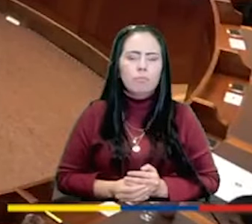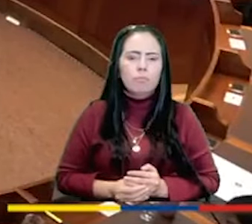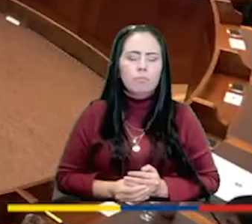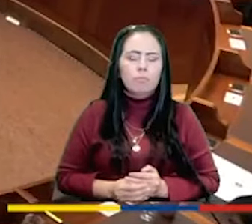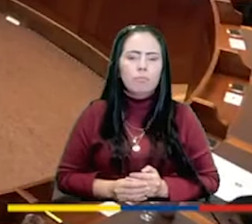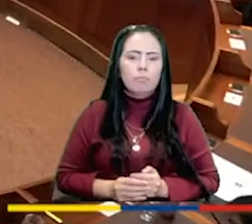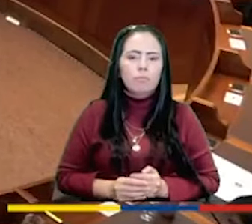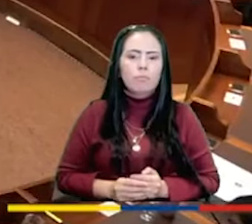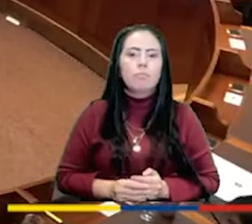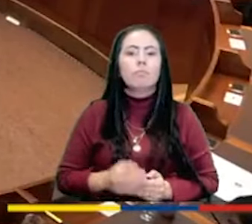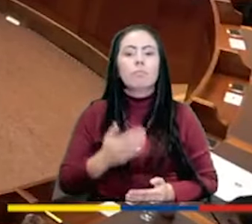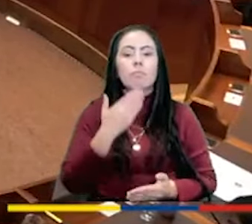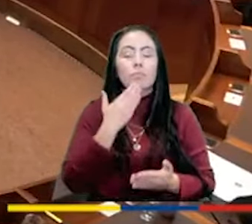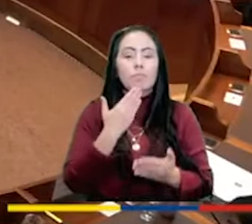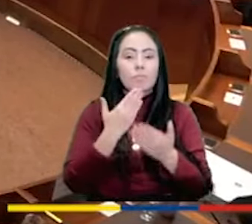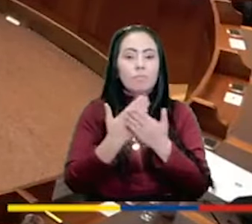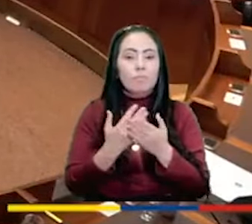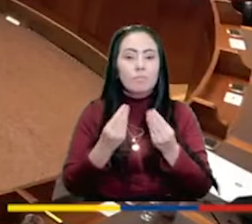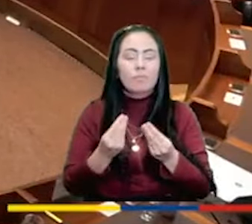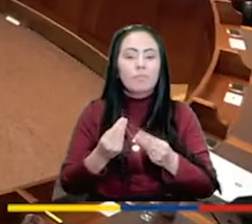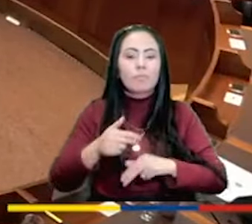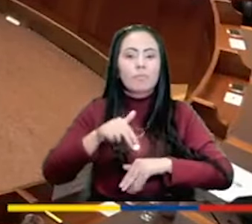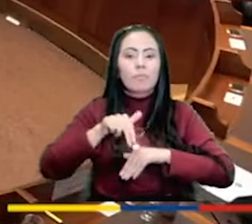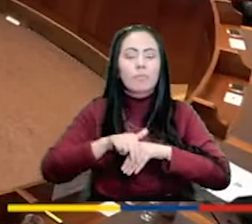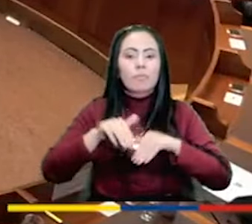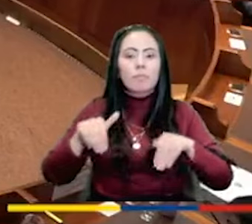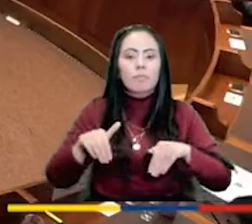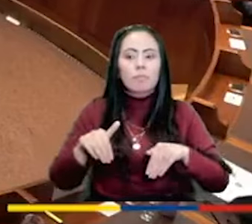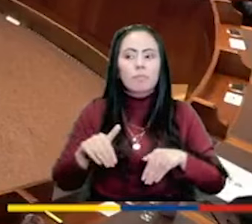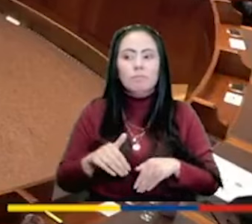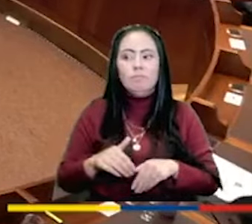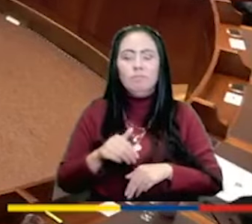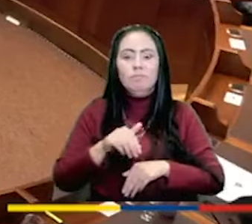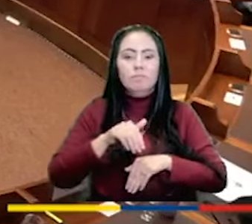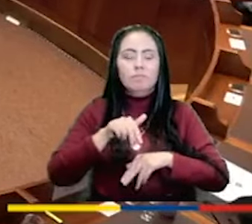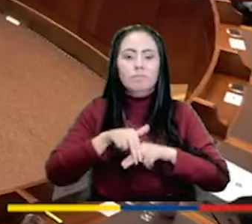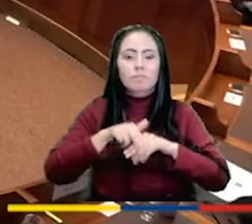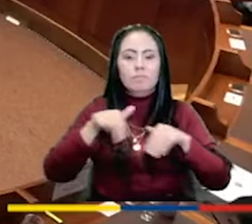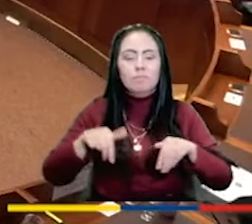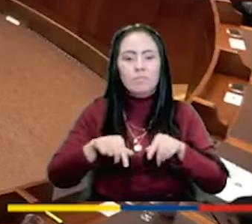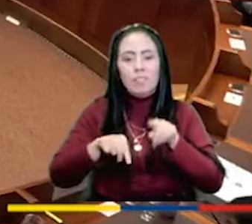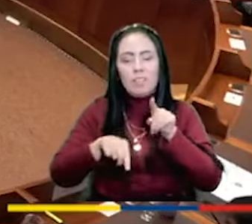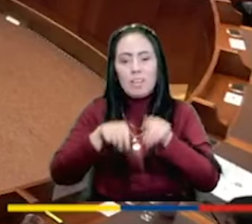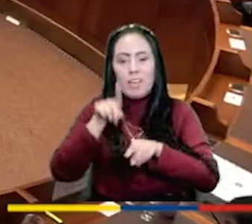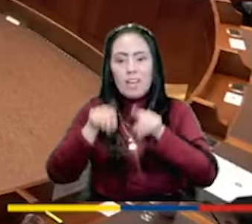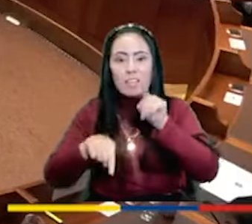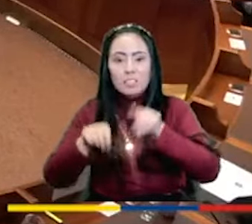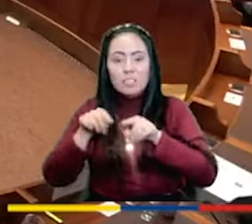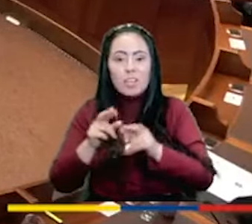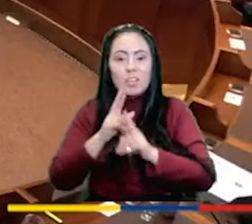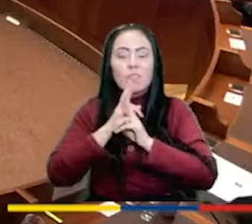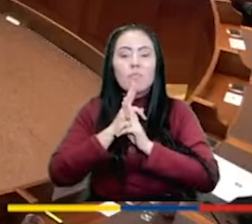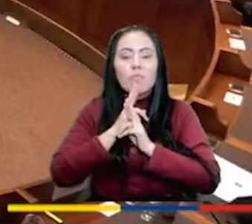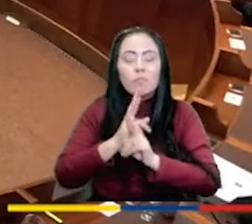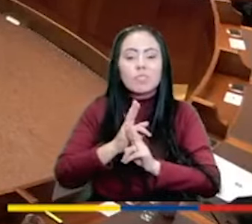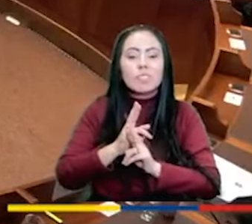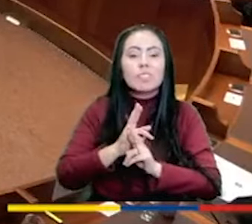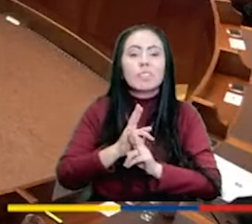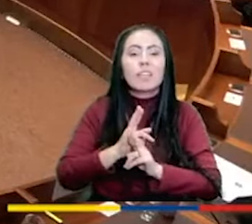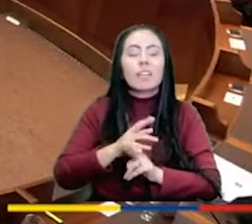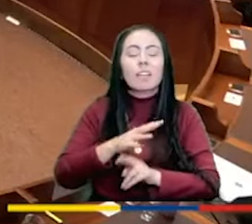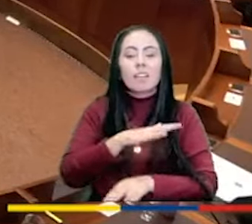Muchas gracias, magistrado. Creo que ya había dado algunas respuestas que voy a seguir